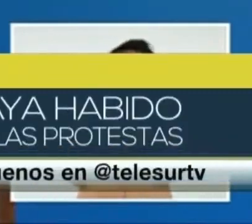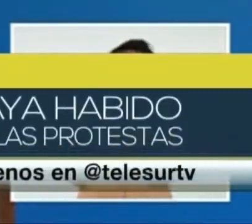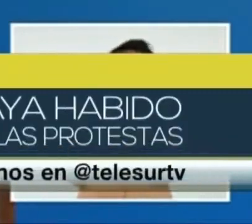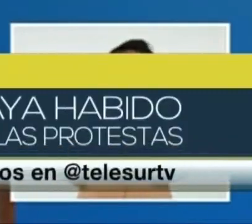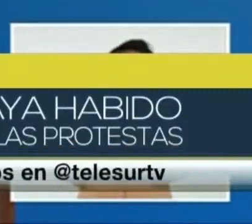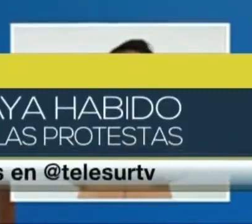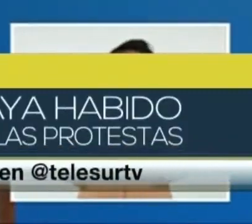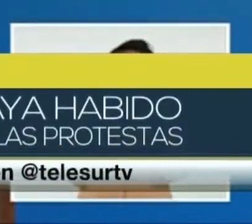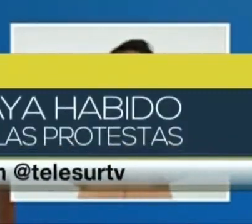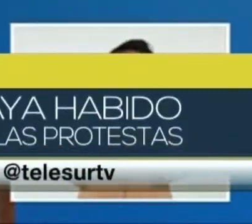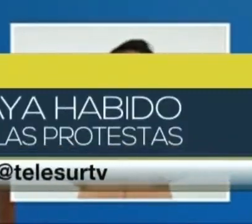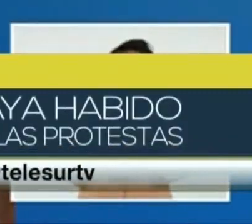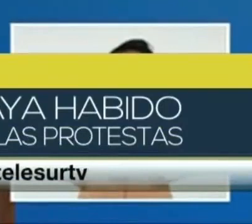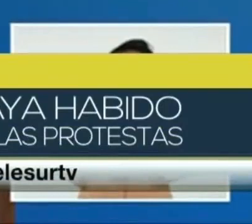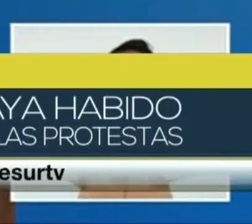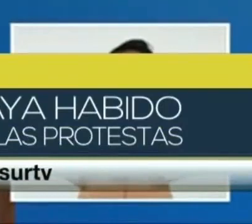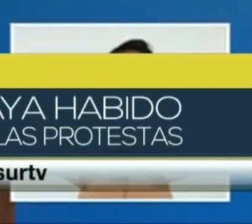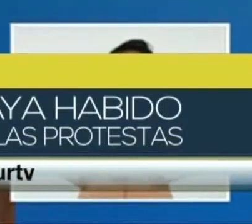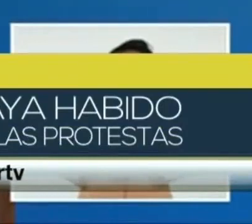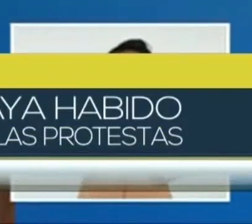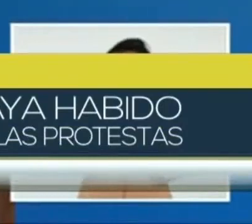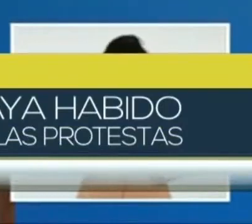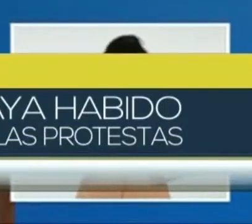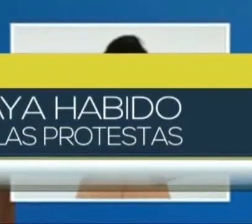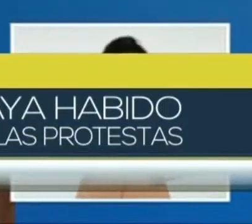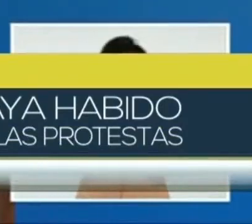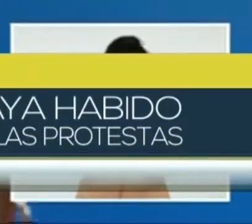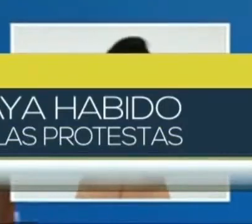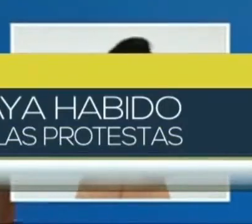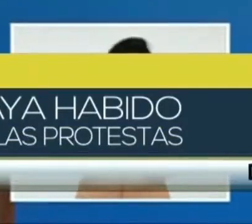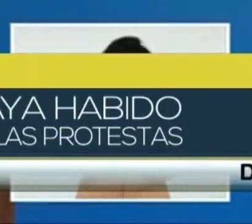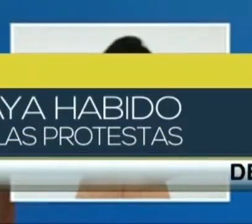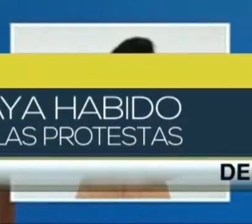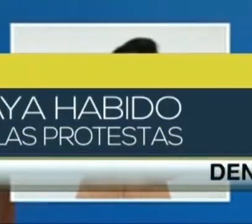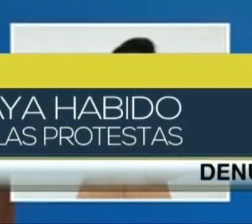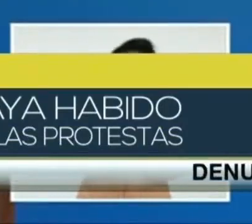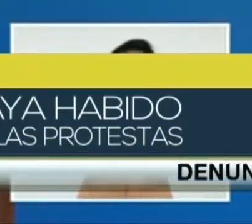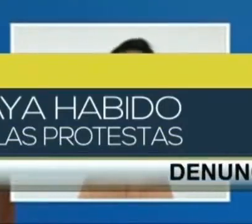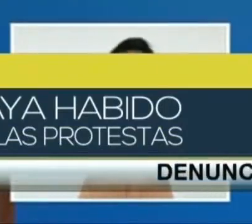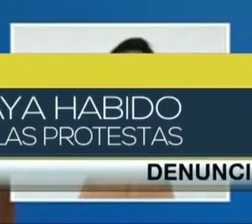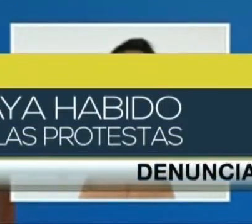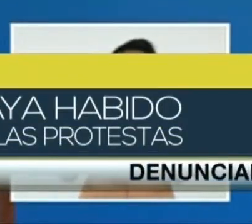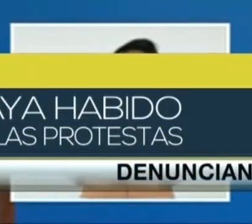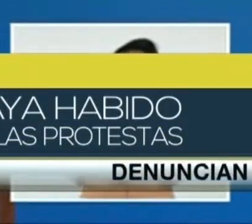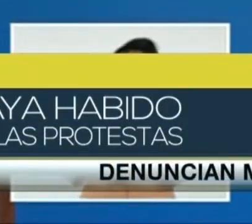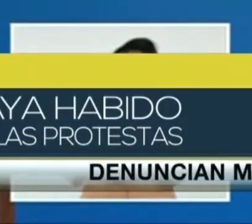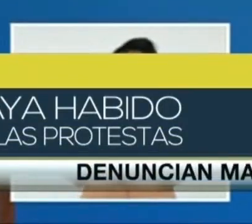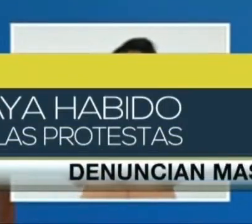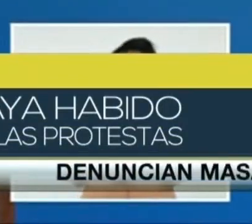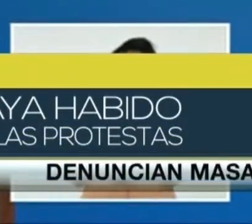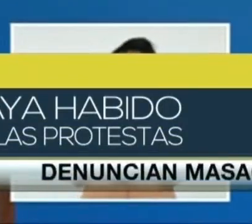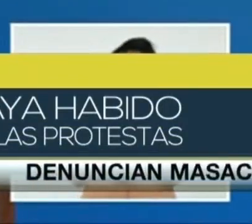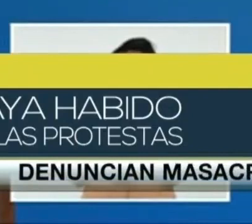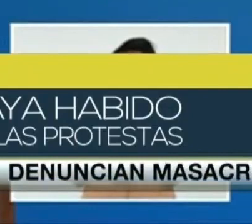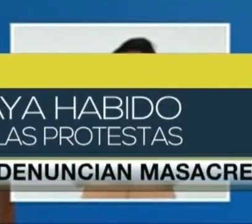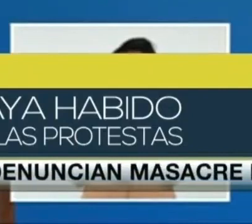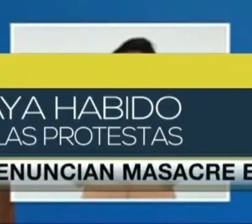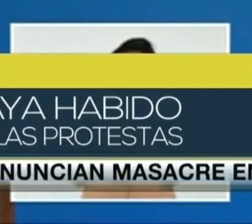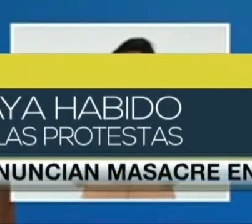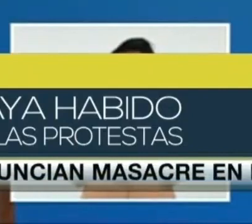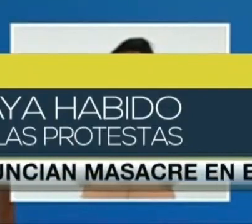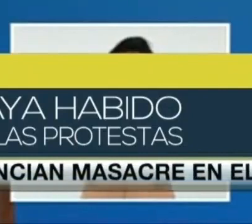esta afirmación. Declaro que el obstáculo principal a